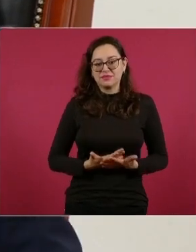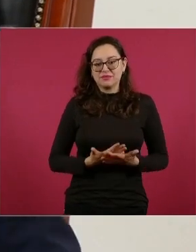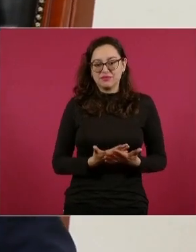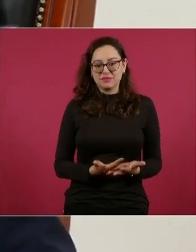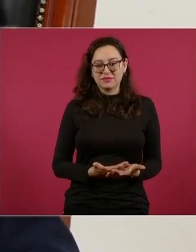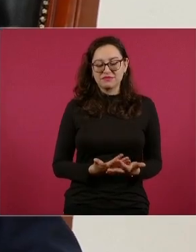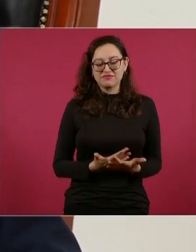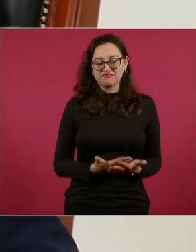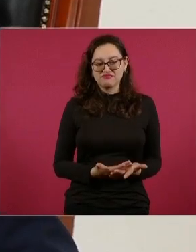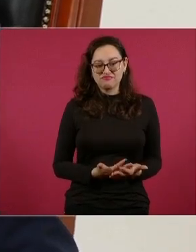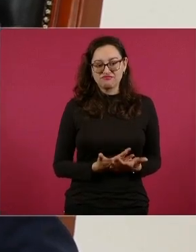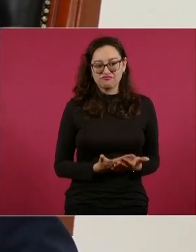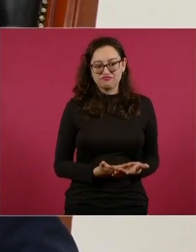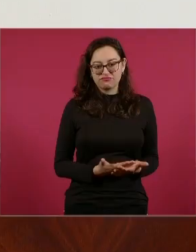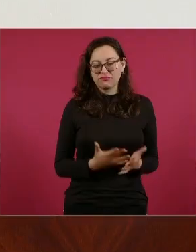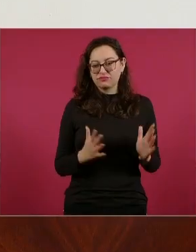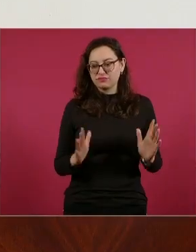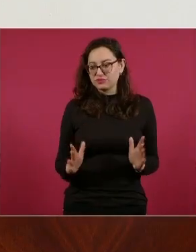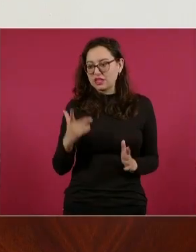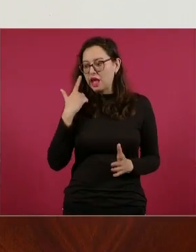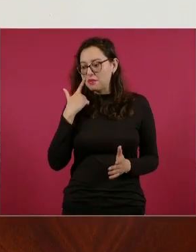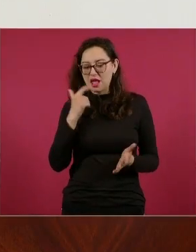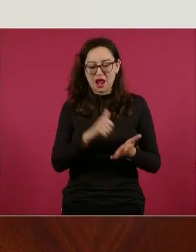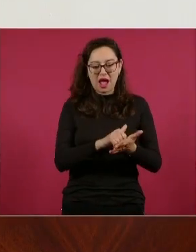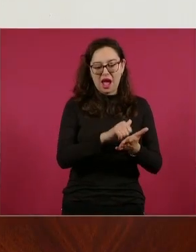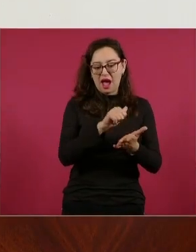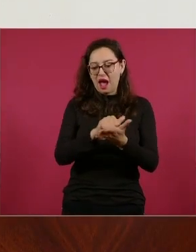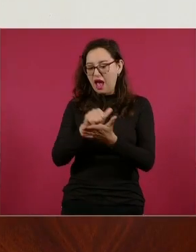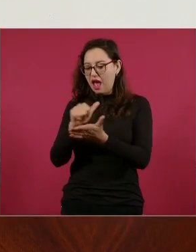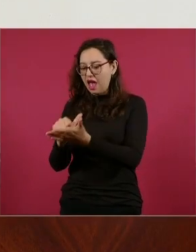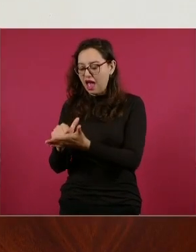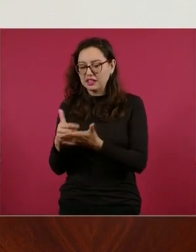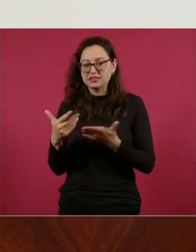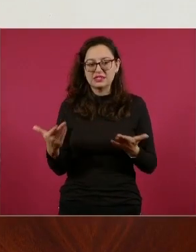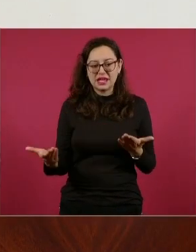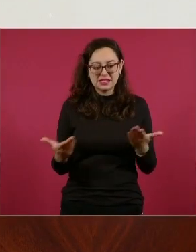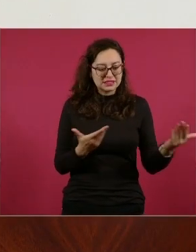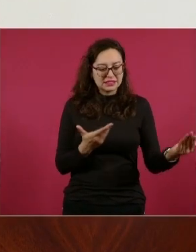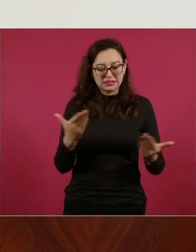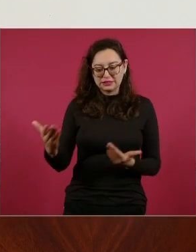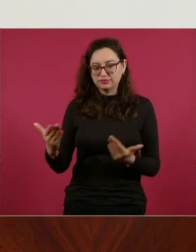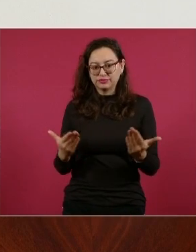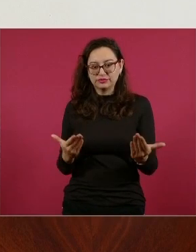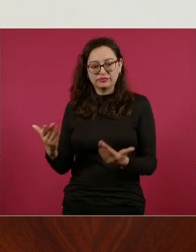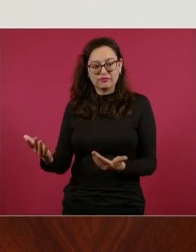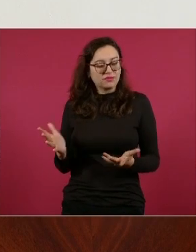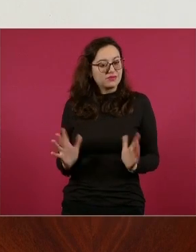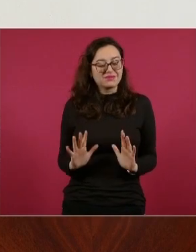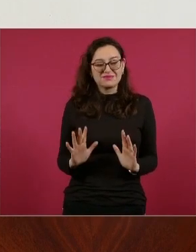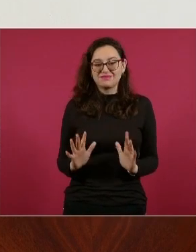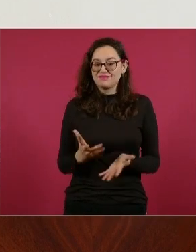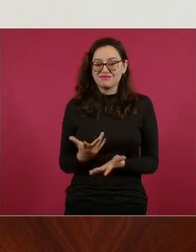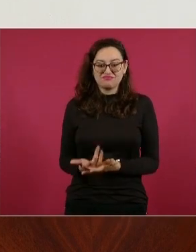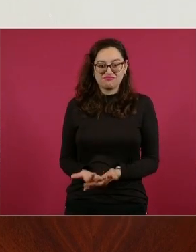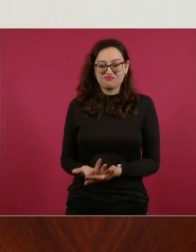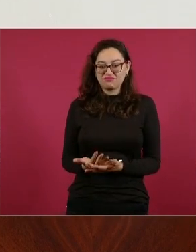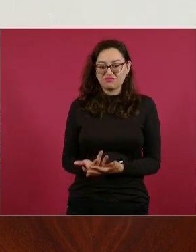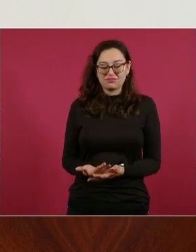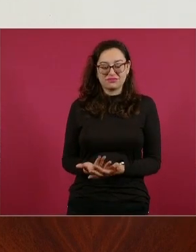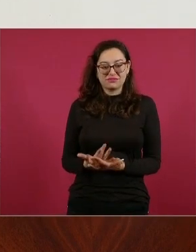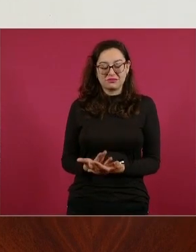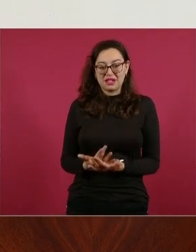esperar que se muestren las actas, se den a conocer. Estamos en un